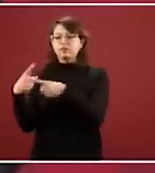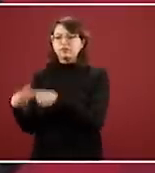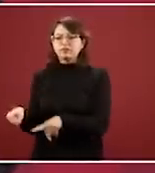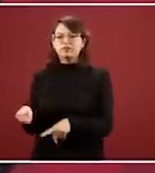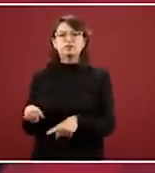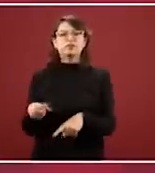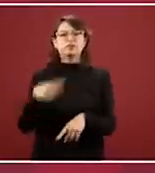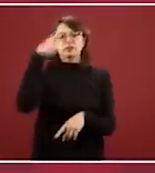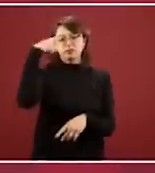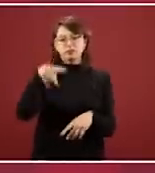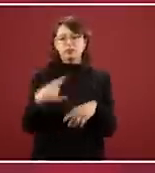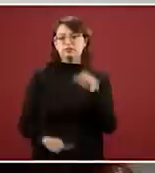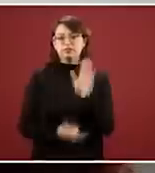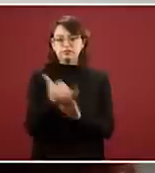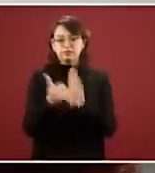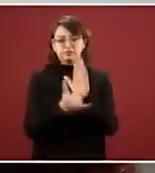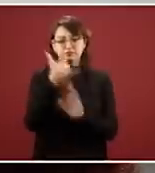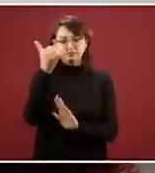para hacer obras,